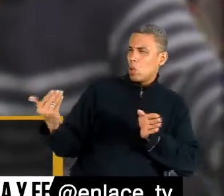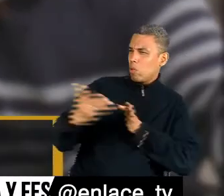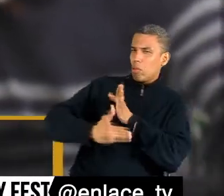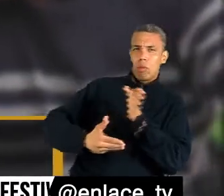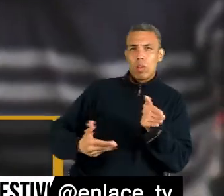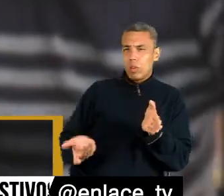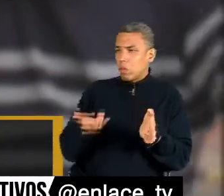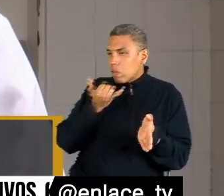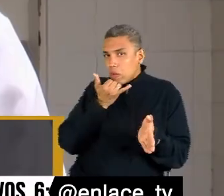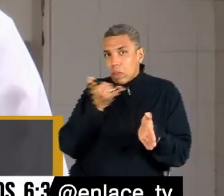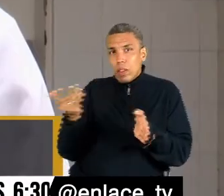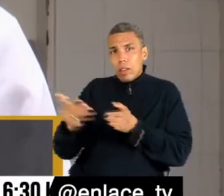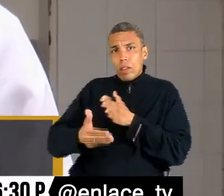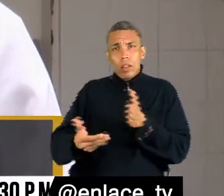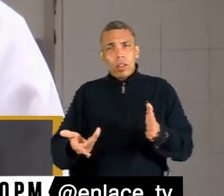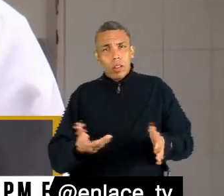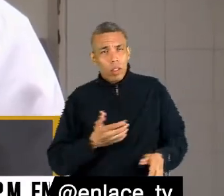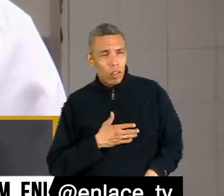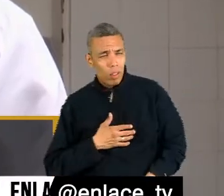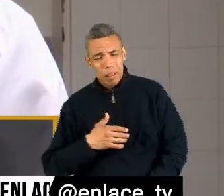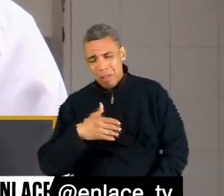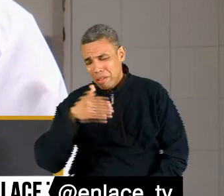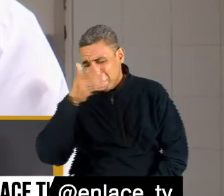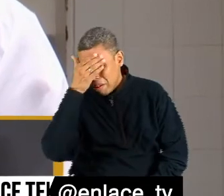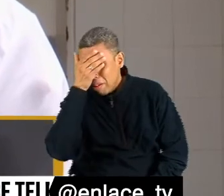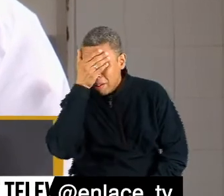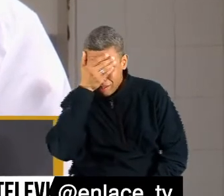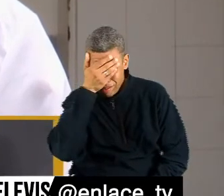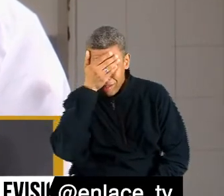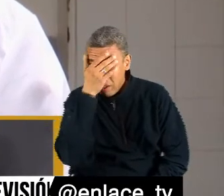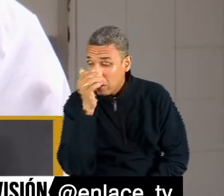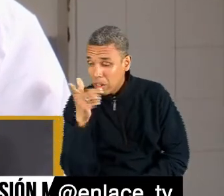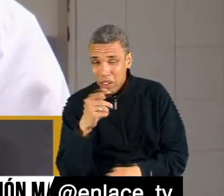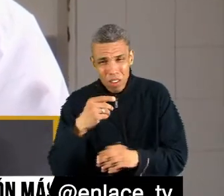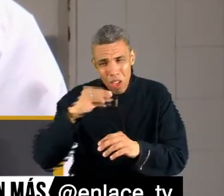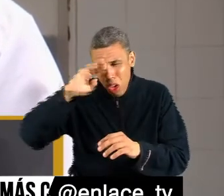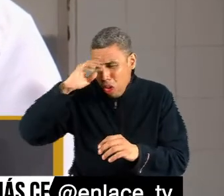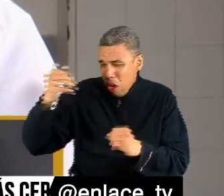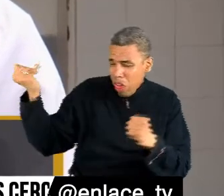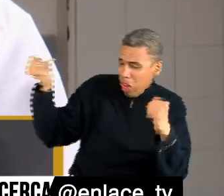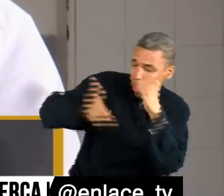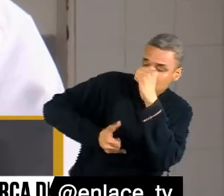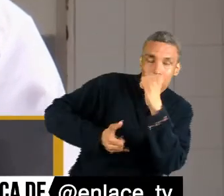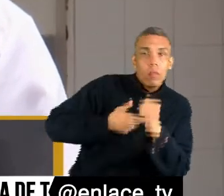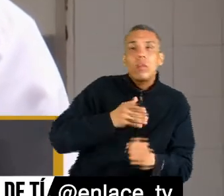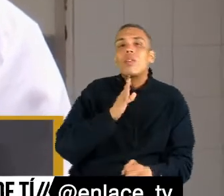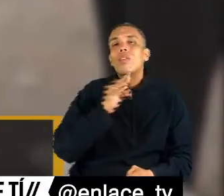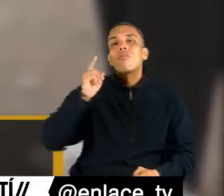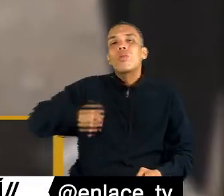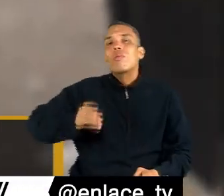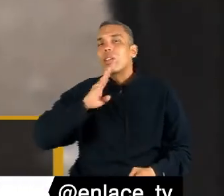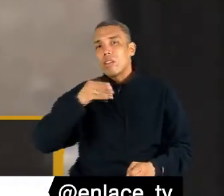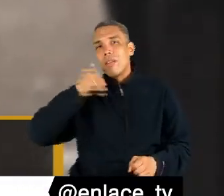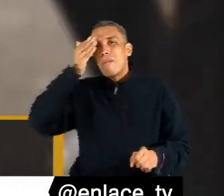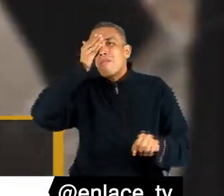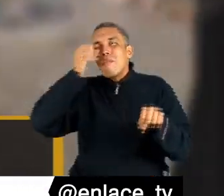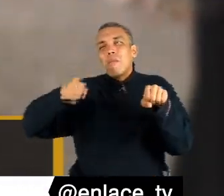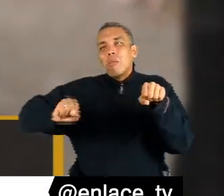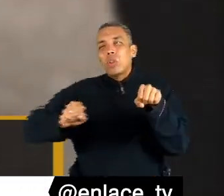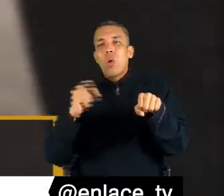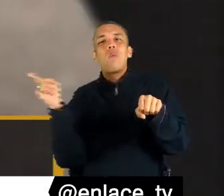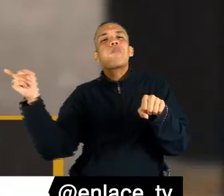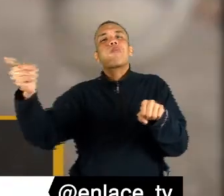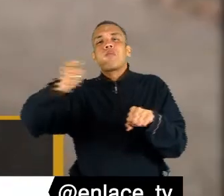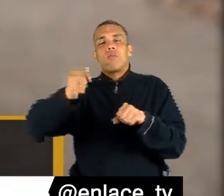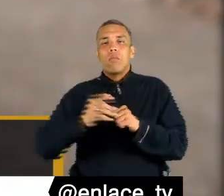al interrogarles a ellas, informan que han sido por casos de motopiratas. El profesional de la